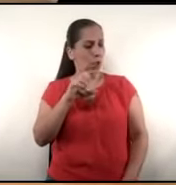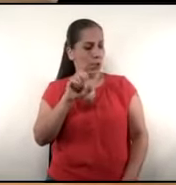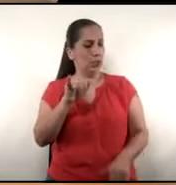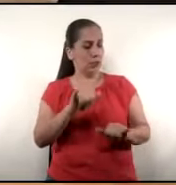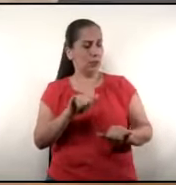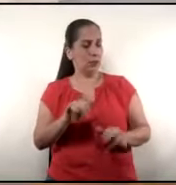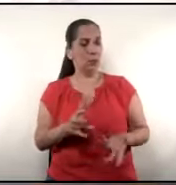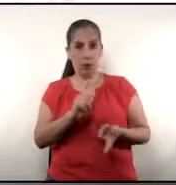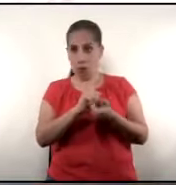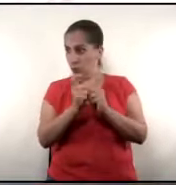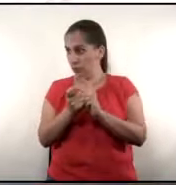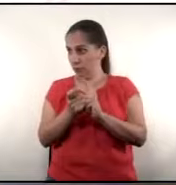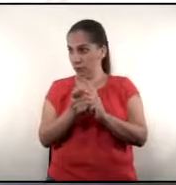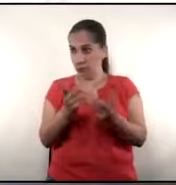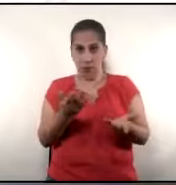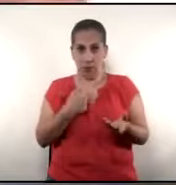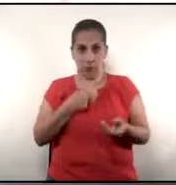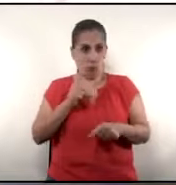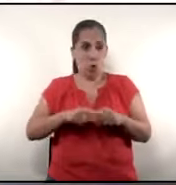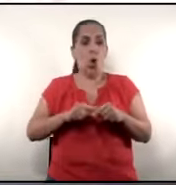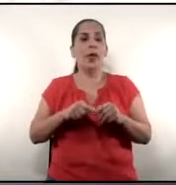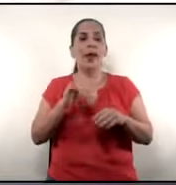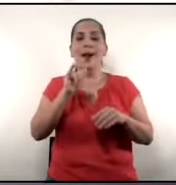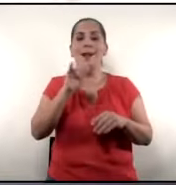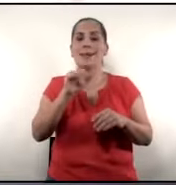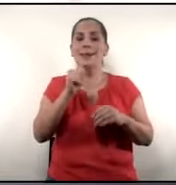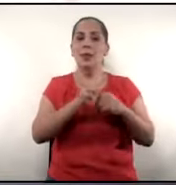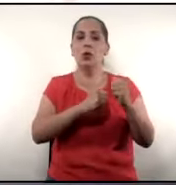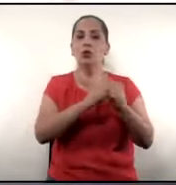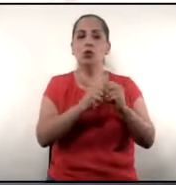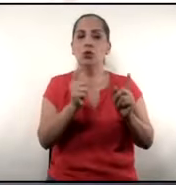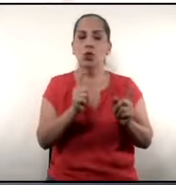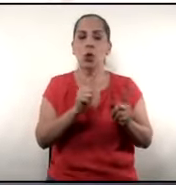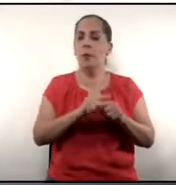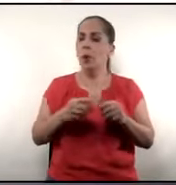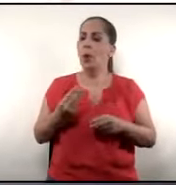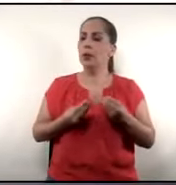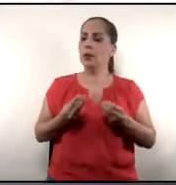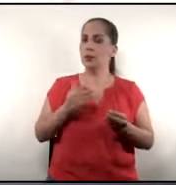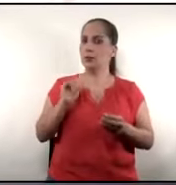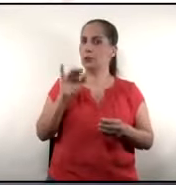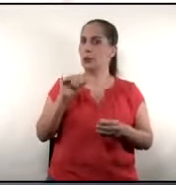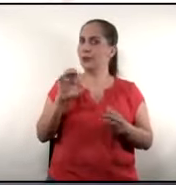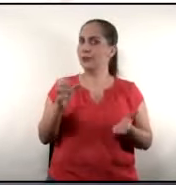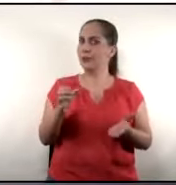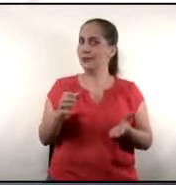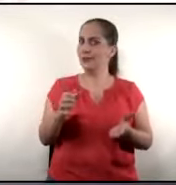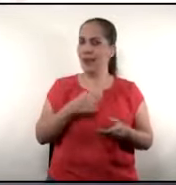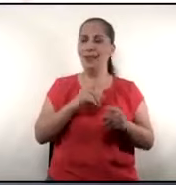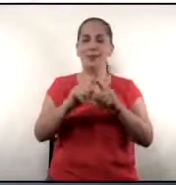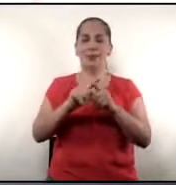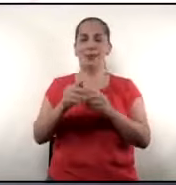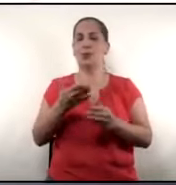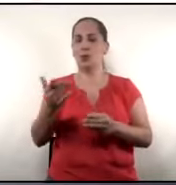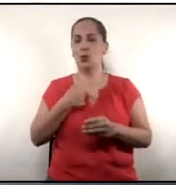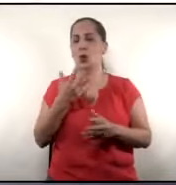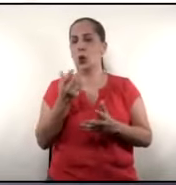reformarlo, o sea, no lo dejemos construir, está bien. Pero el ICE, ¿qué hacer con el ICE? Porque hay, a ver, varias cosas que yo quiero